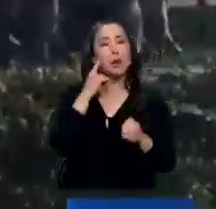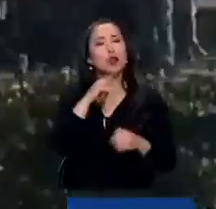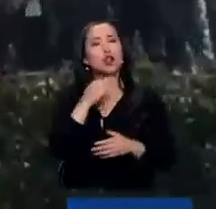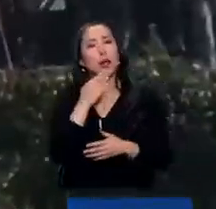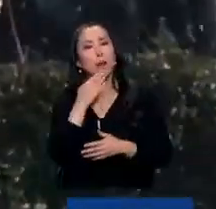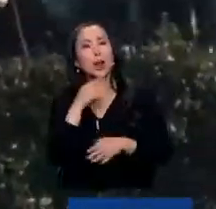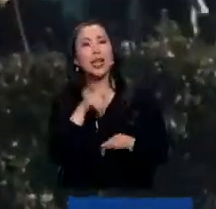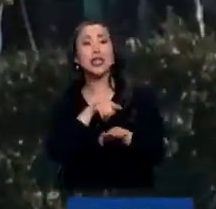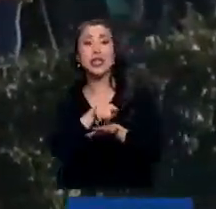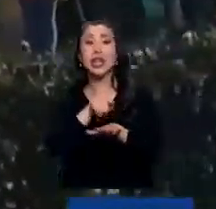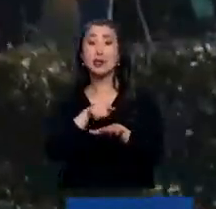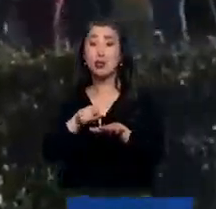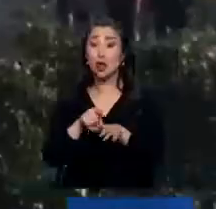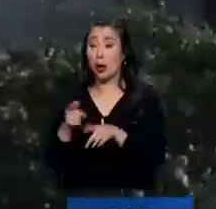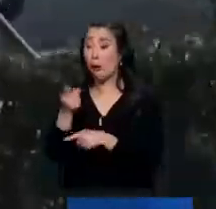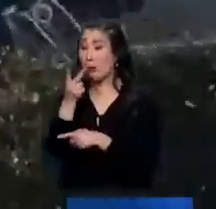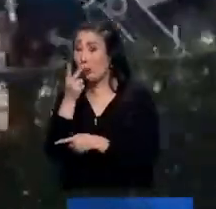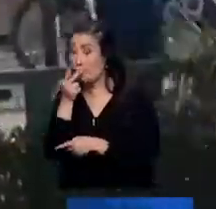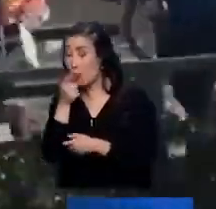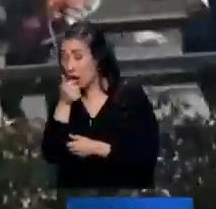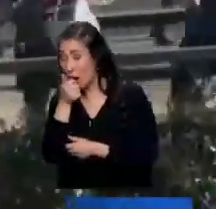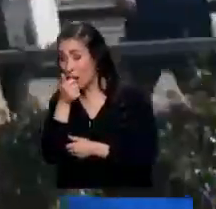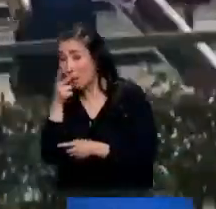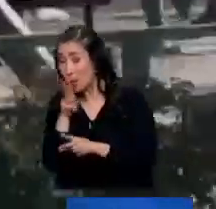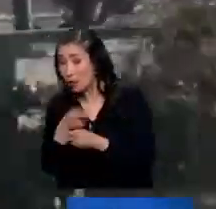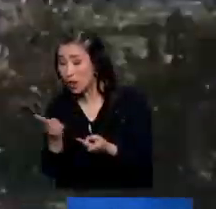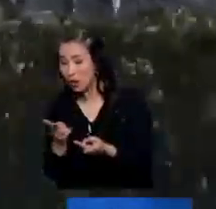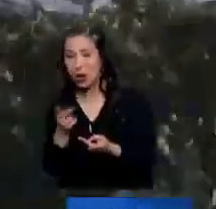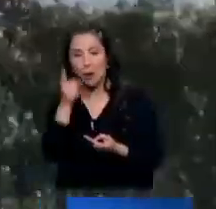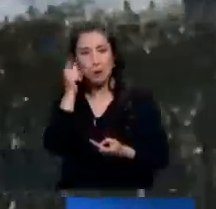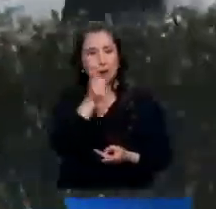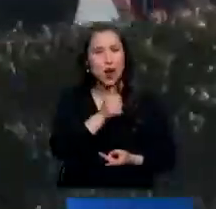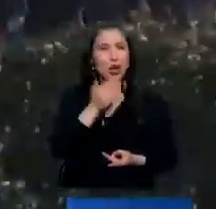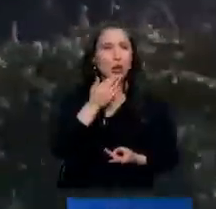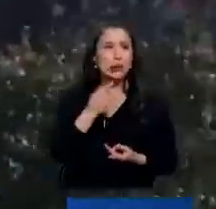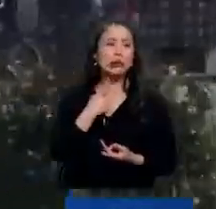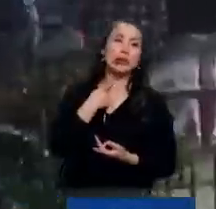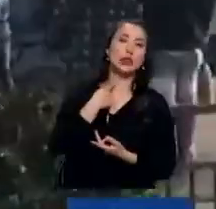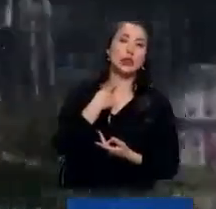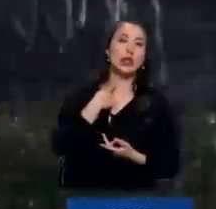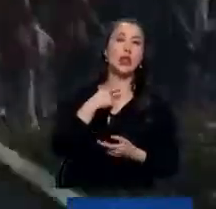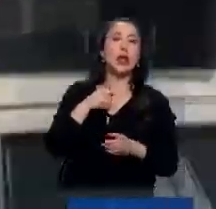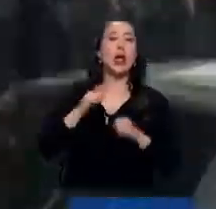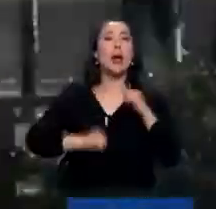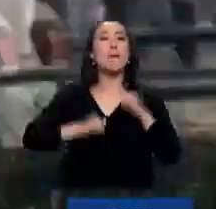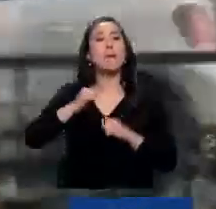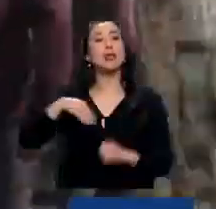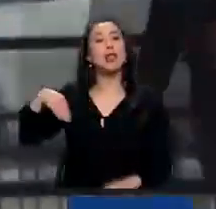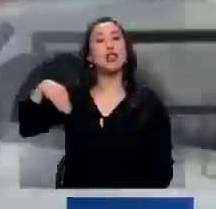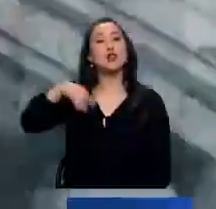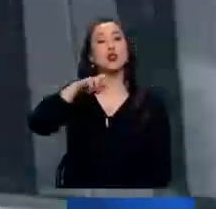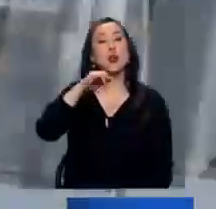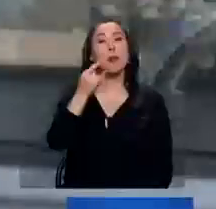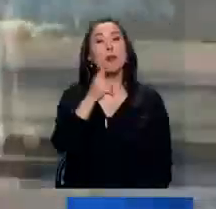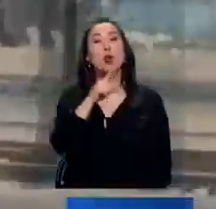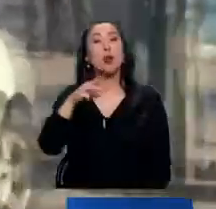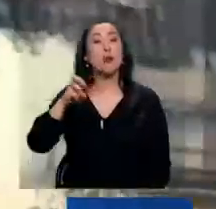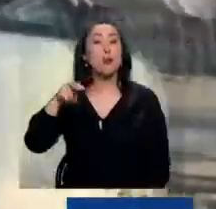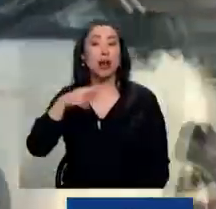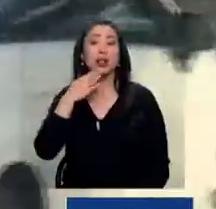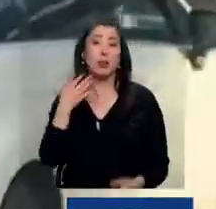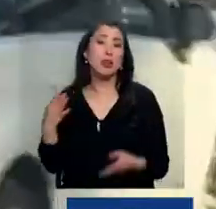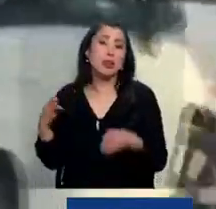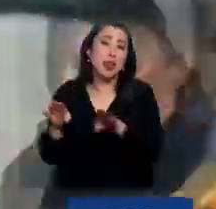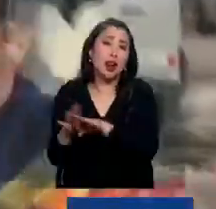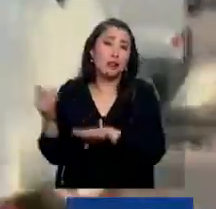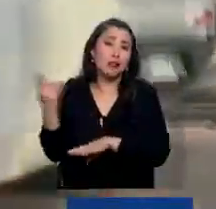el transporte, y no público, sino que privado, se vio socavado. Pullman Bus anunció también el cierre de su flota durante